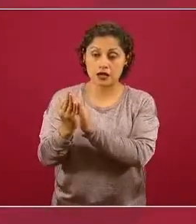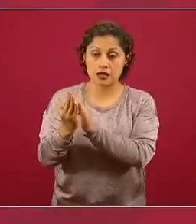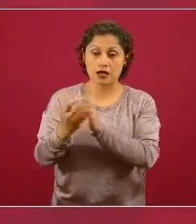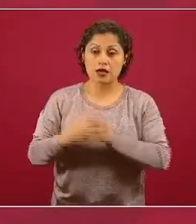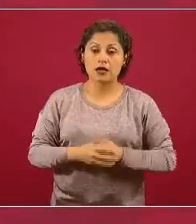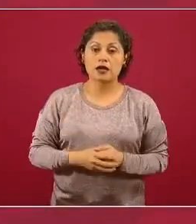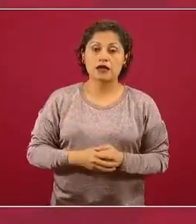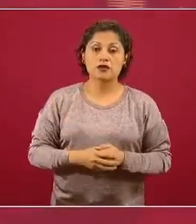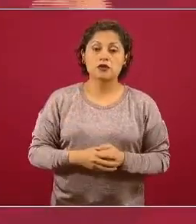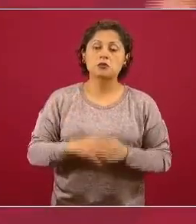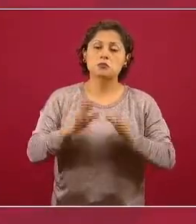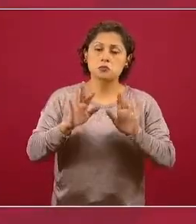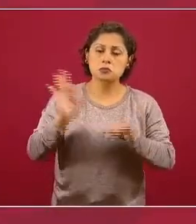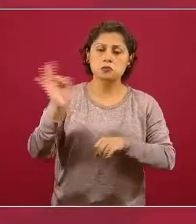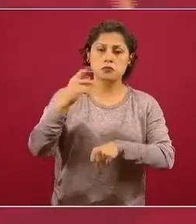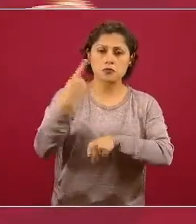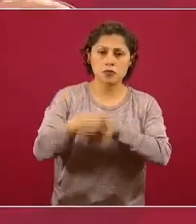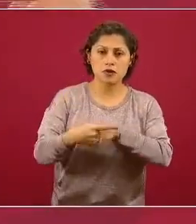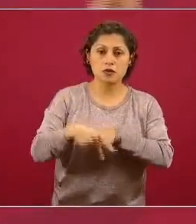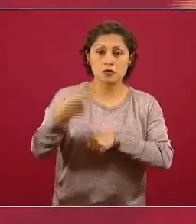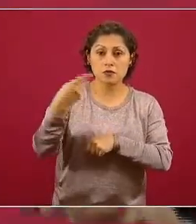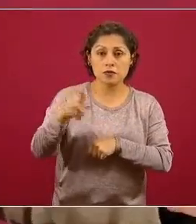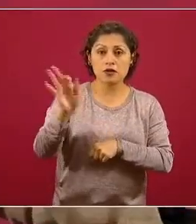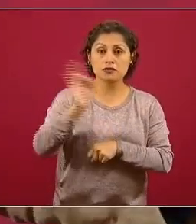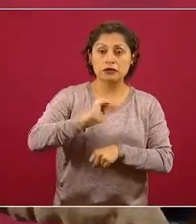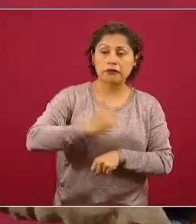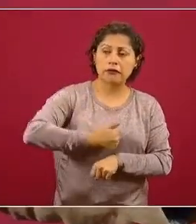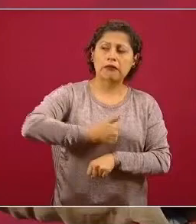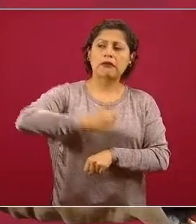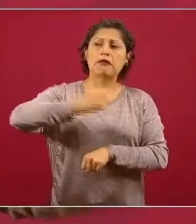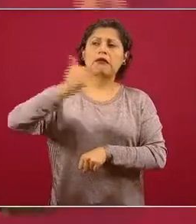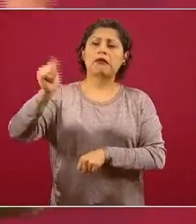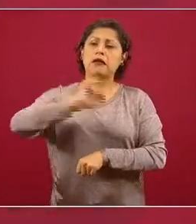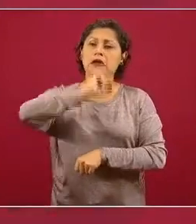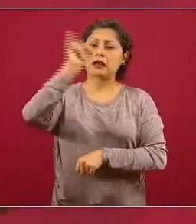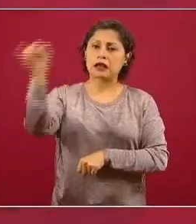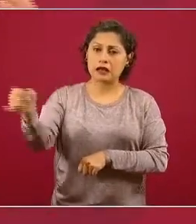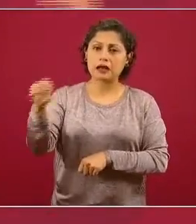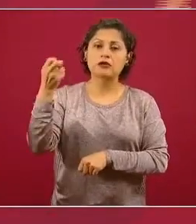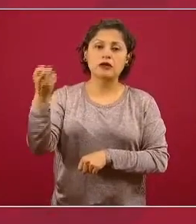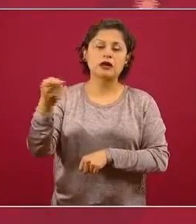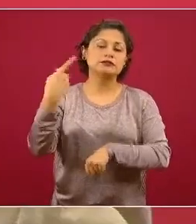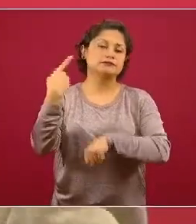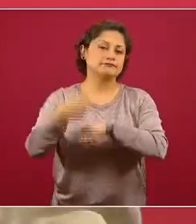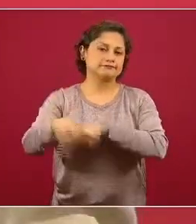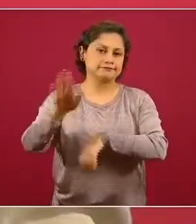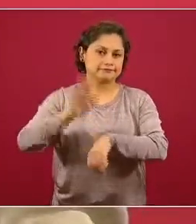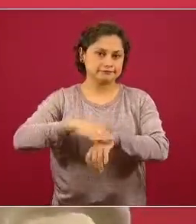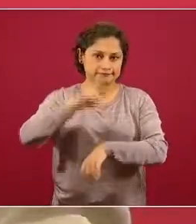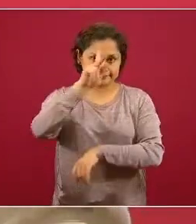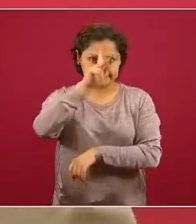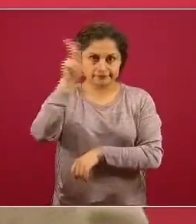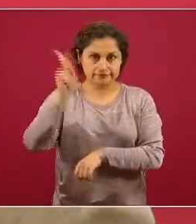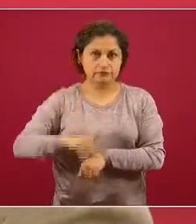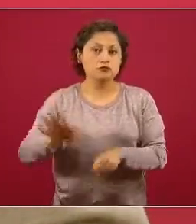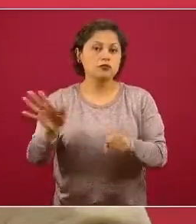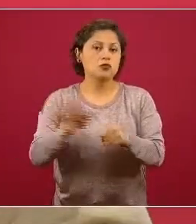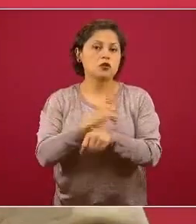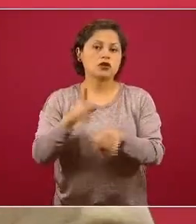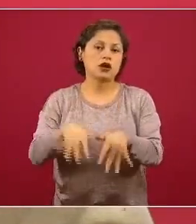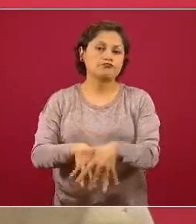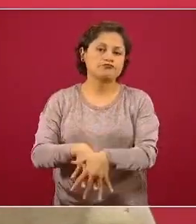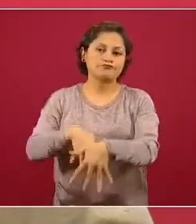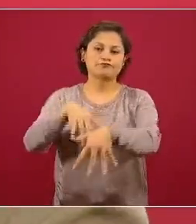que viajar más fuera de sus casas, hay mayor posibilidad de un repunte, por todo lo que implica el tránsito, por todo lo que implican